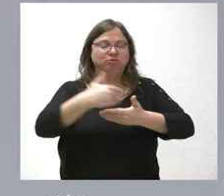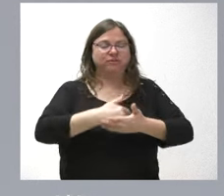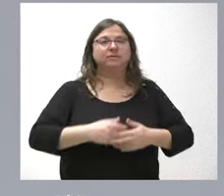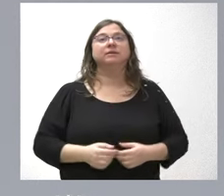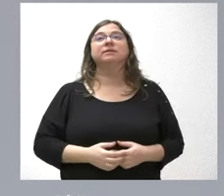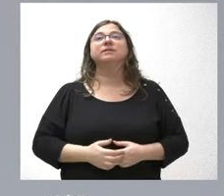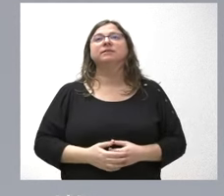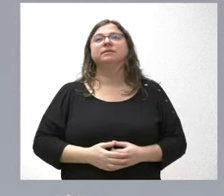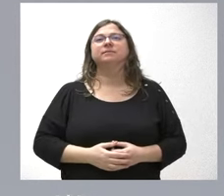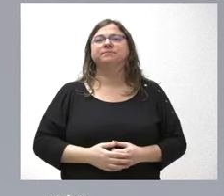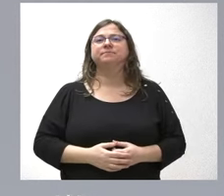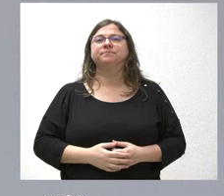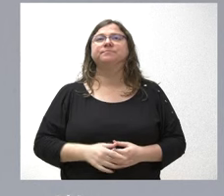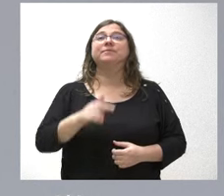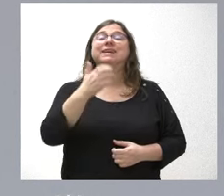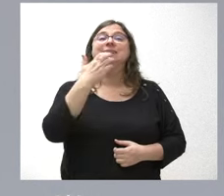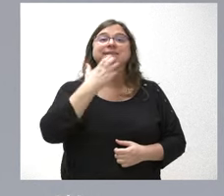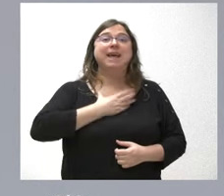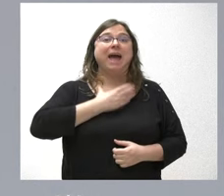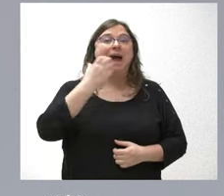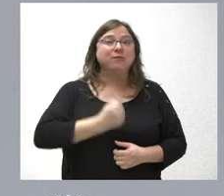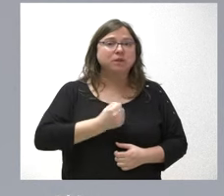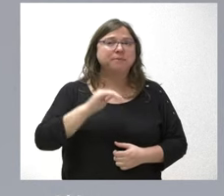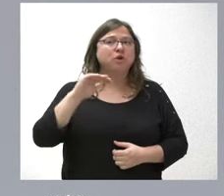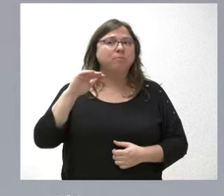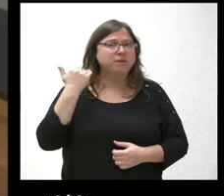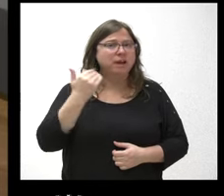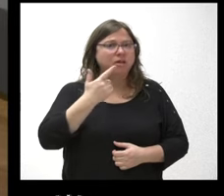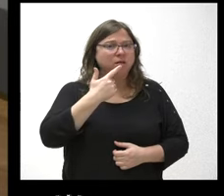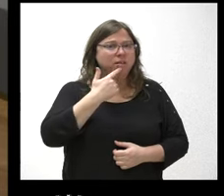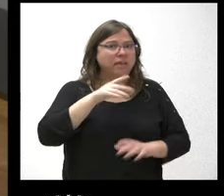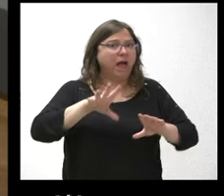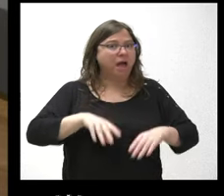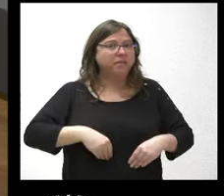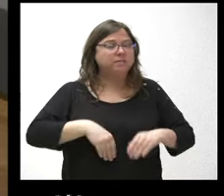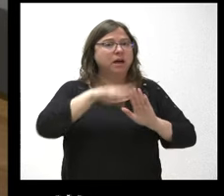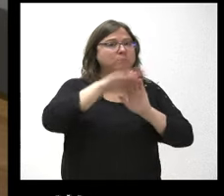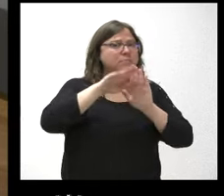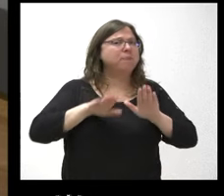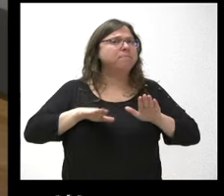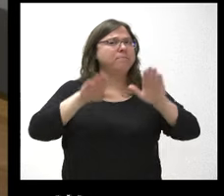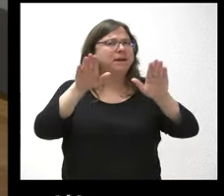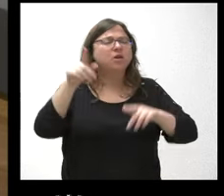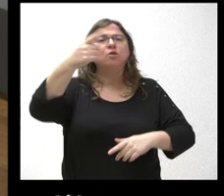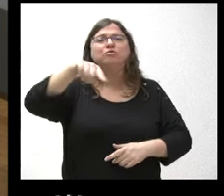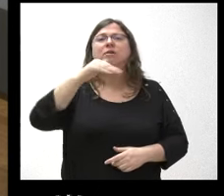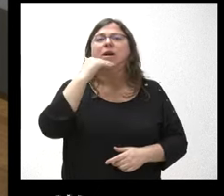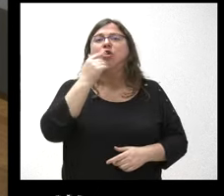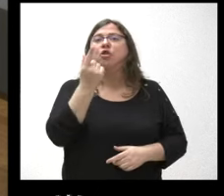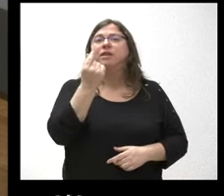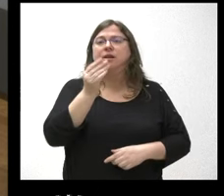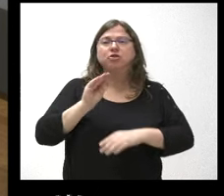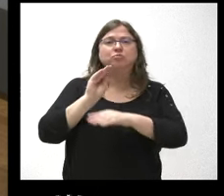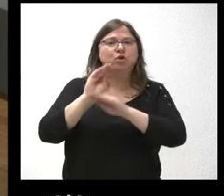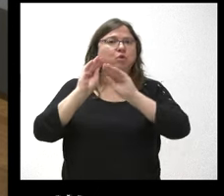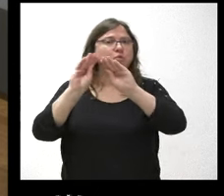no sé si el Ayuntamiento de Villalar ya se ha transmitido que acepta este programa de actividades paralelo. No sé si van a recibir dinero para organizar sus